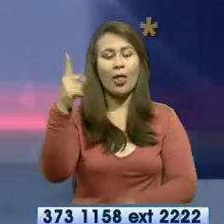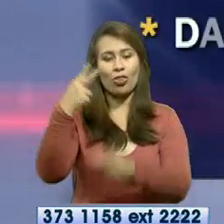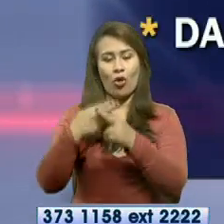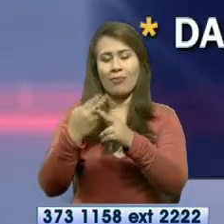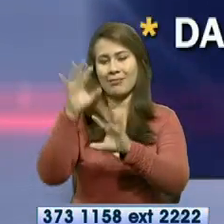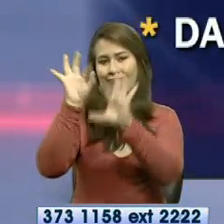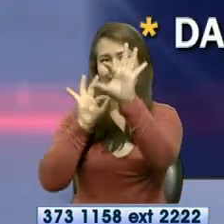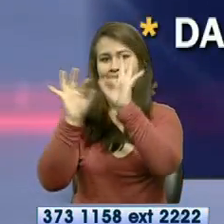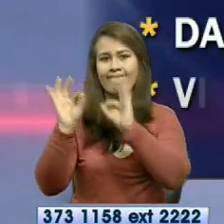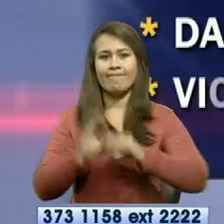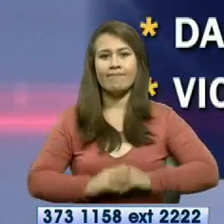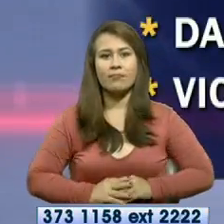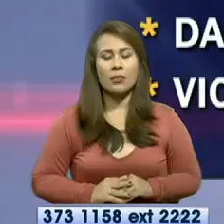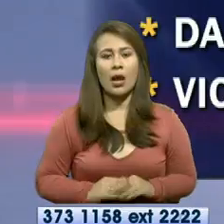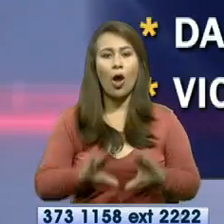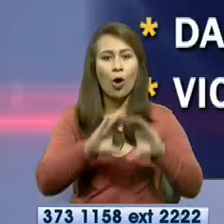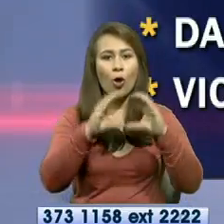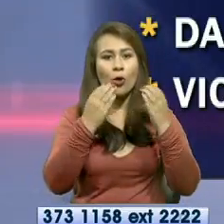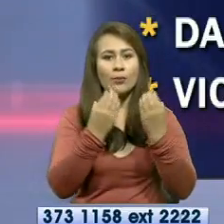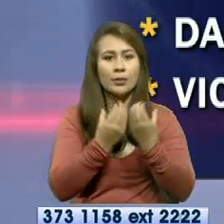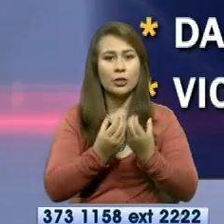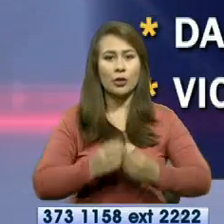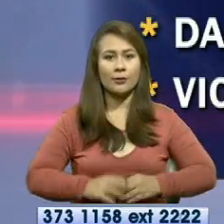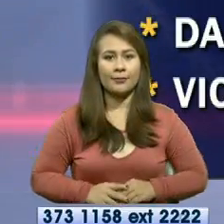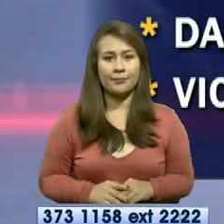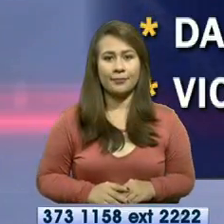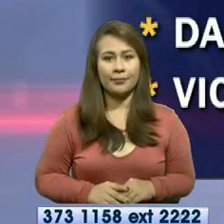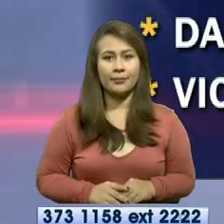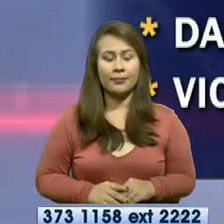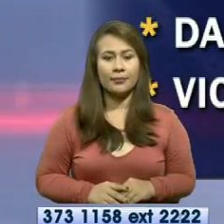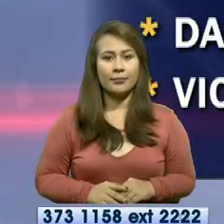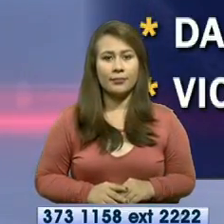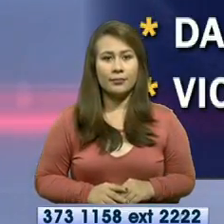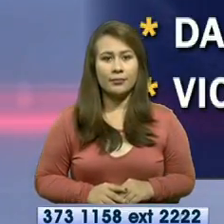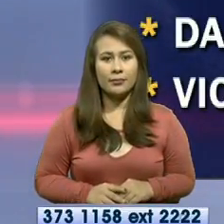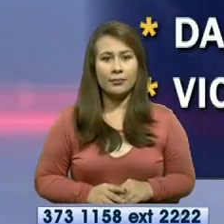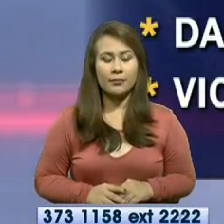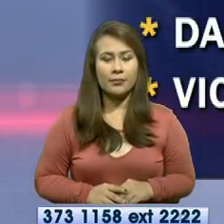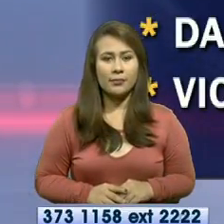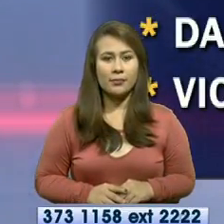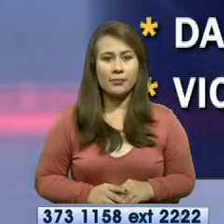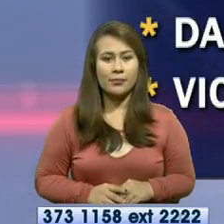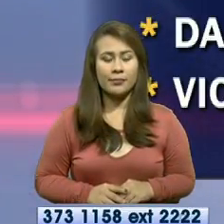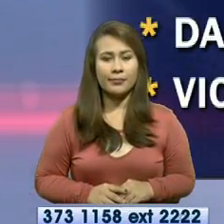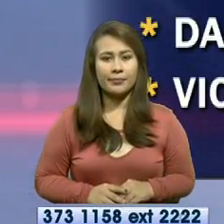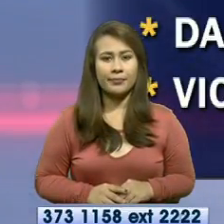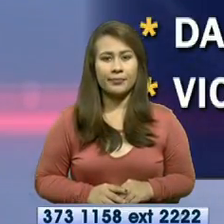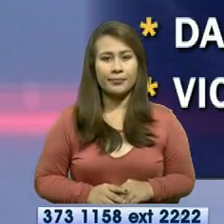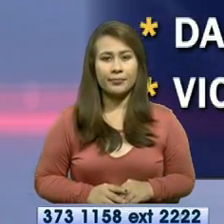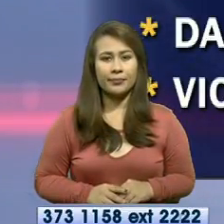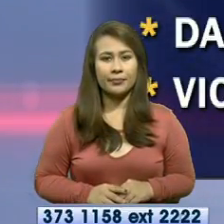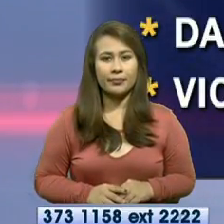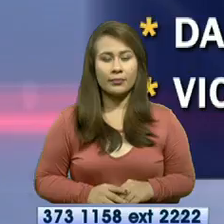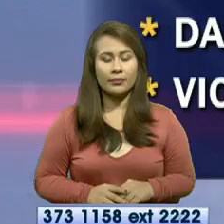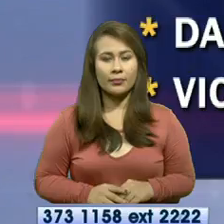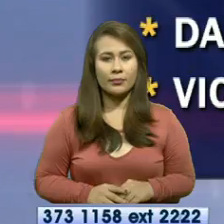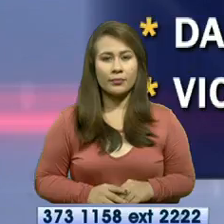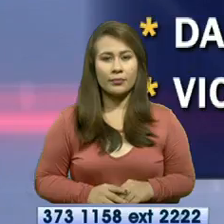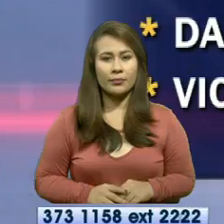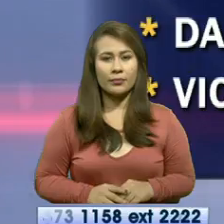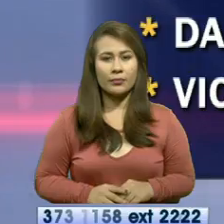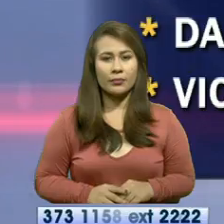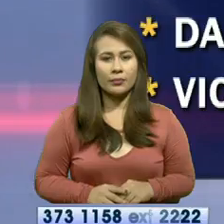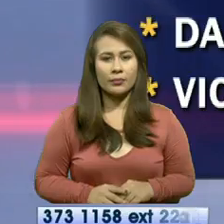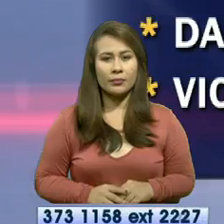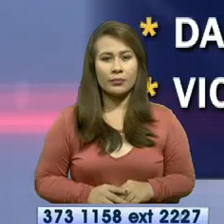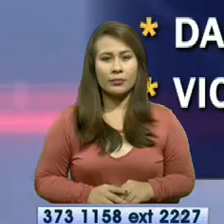Integración Nacional, Guillermo Celi por Suma, Roberto Gómez por Creo, Daniel Mendoza por Alianza País Aliados y Vicente Tallano